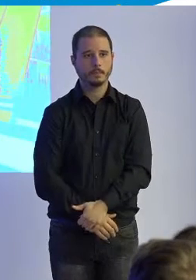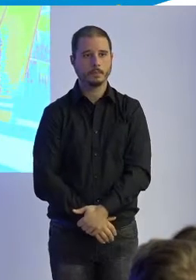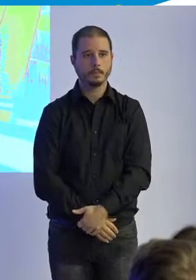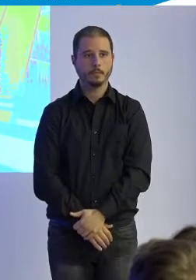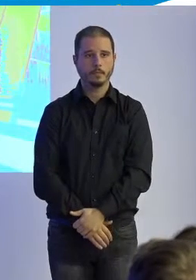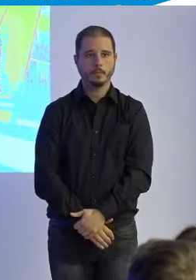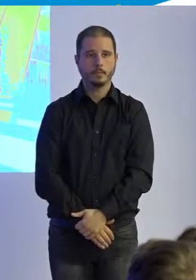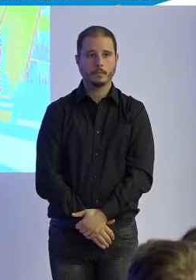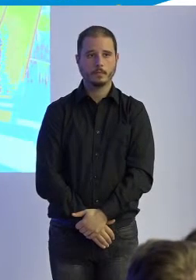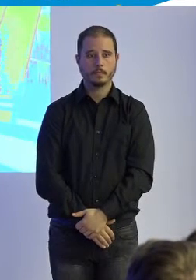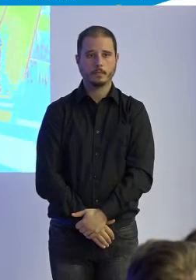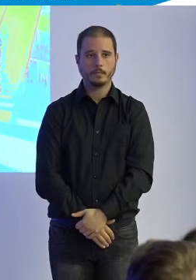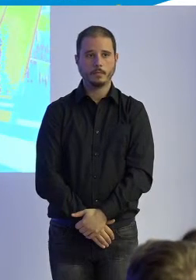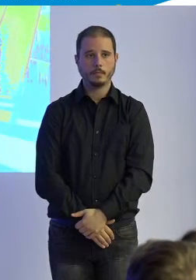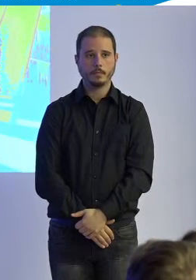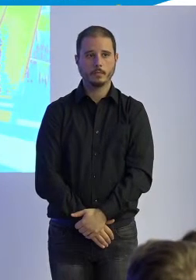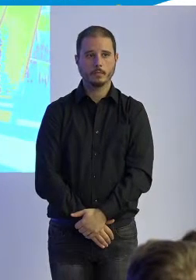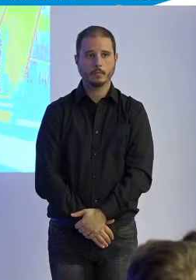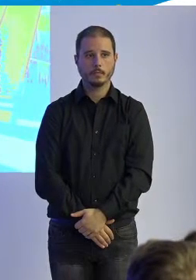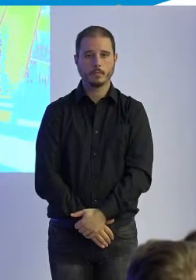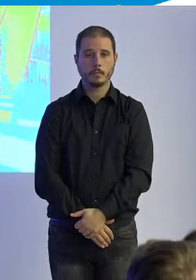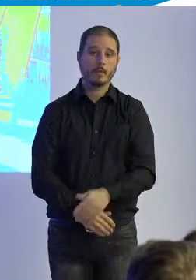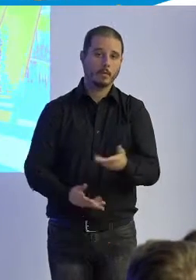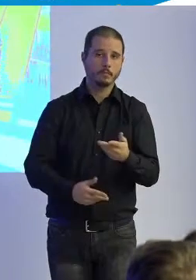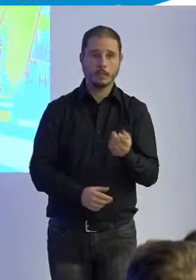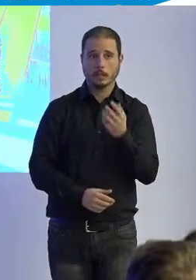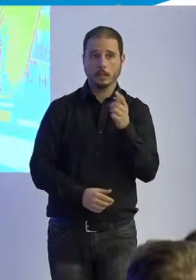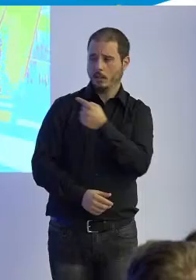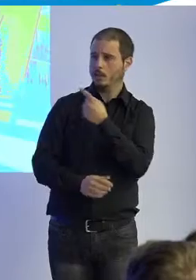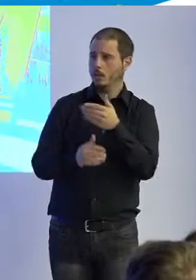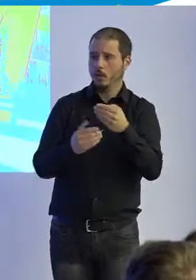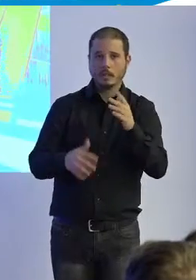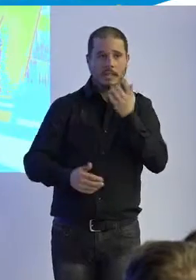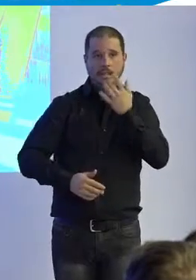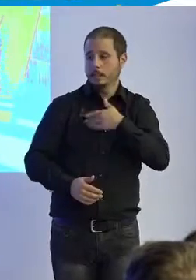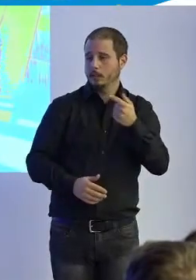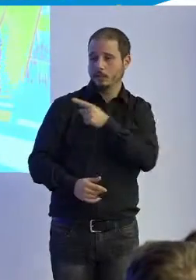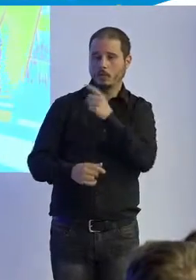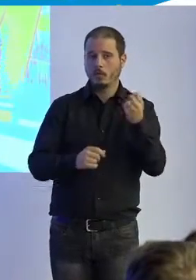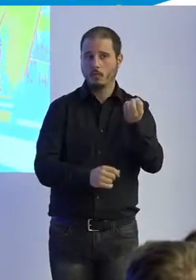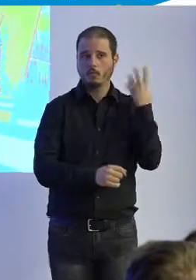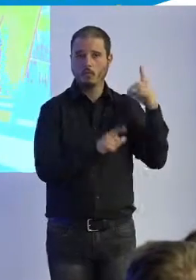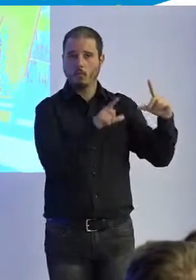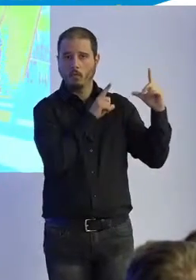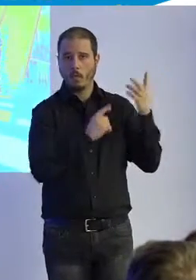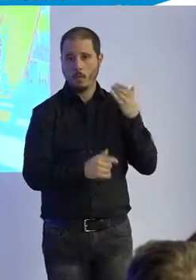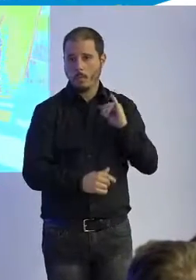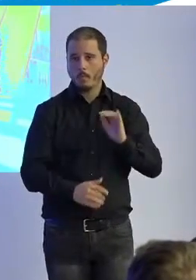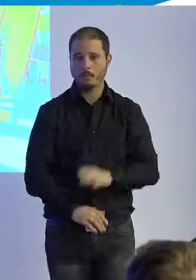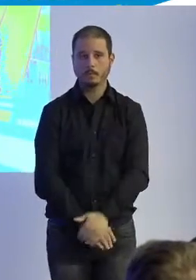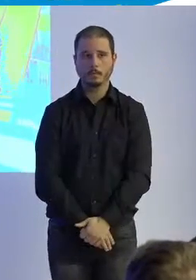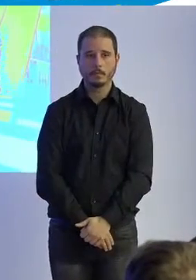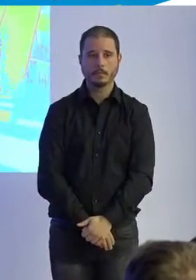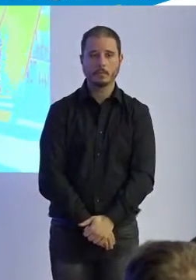Y... a ver... bueno, este es este. Ponle de fondo mientras y ya está. Y sobre todo,